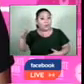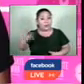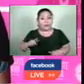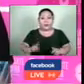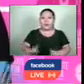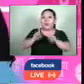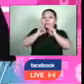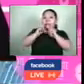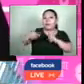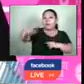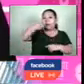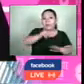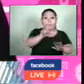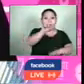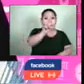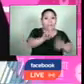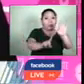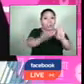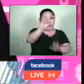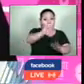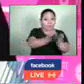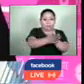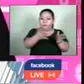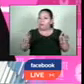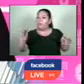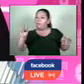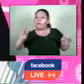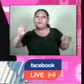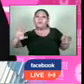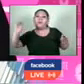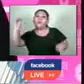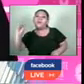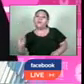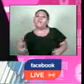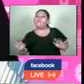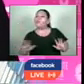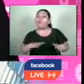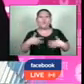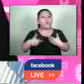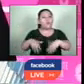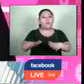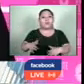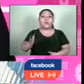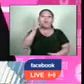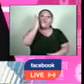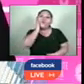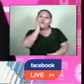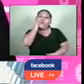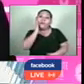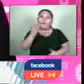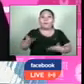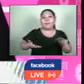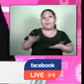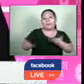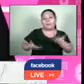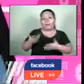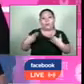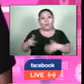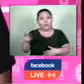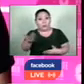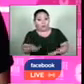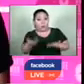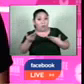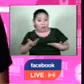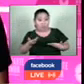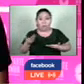Hut. Desde el 16 de octubre al 25 de octubre, todas las pizzas rosadas que vendamos, ustedes nos ayudarán con